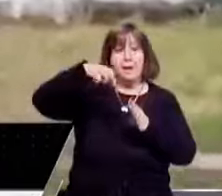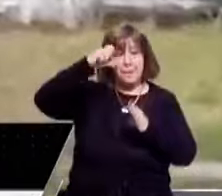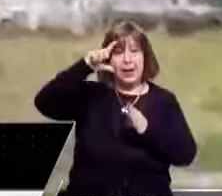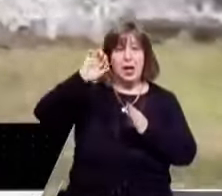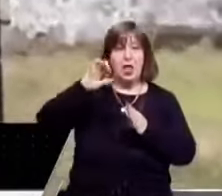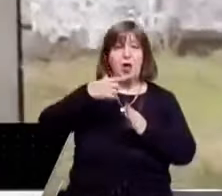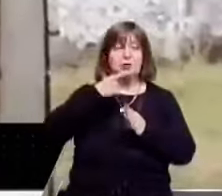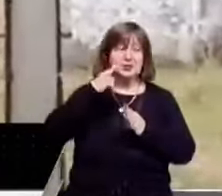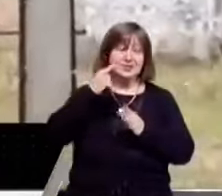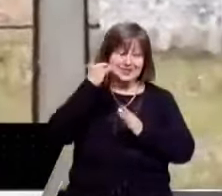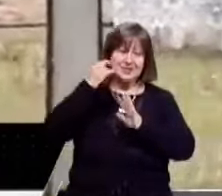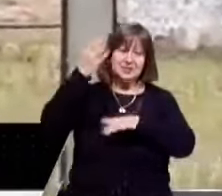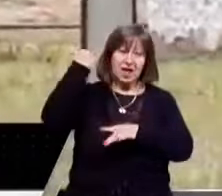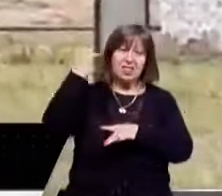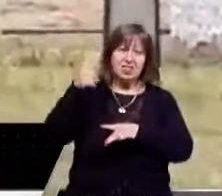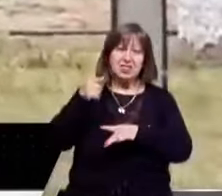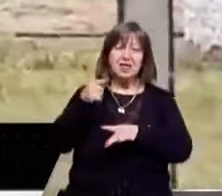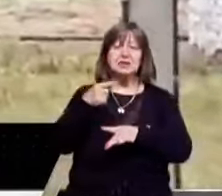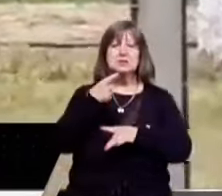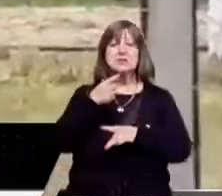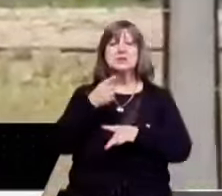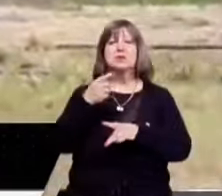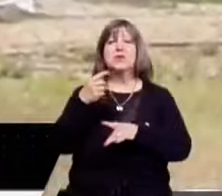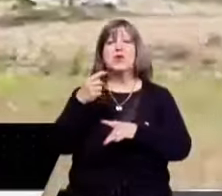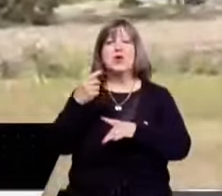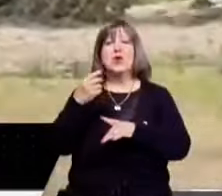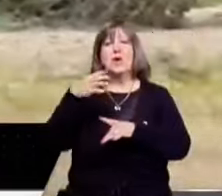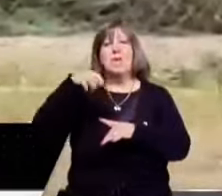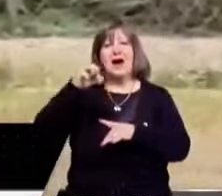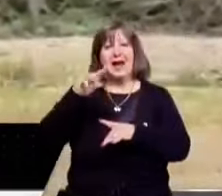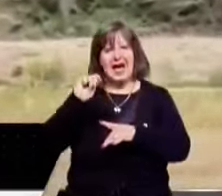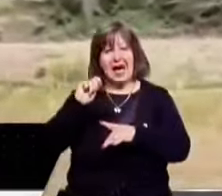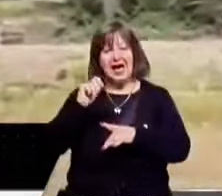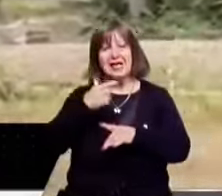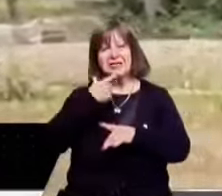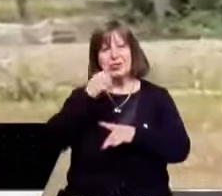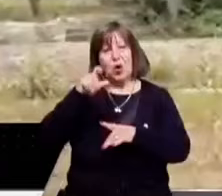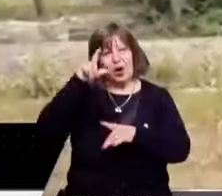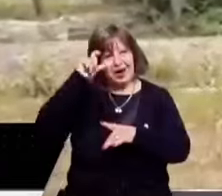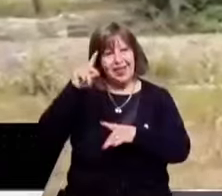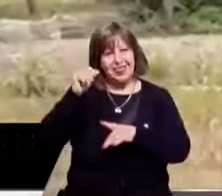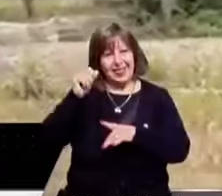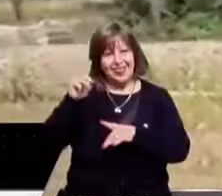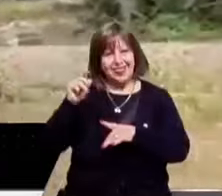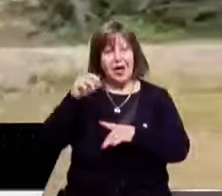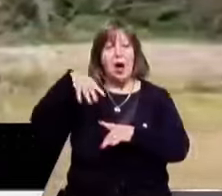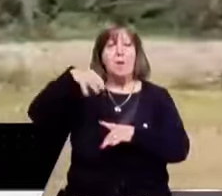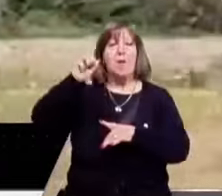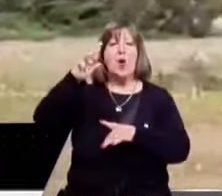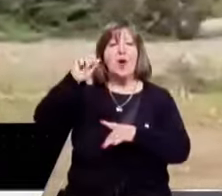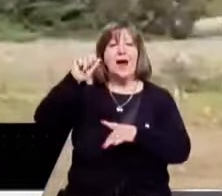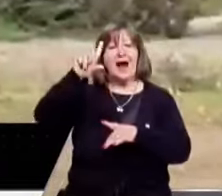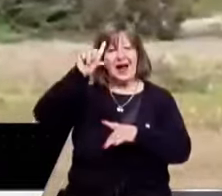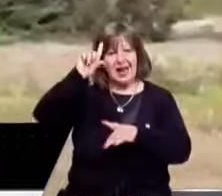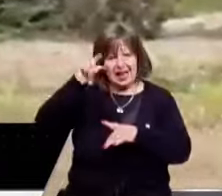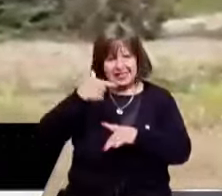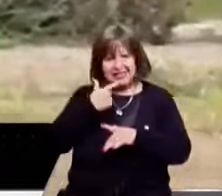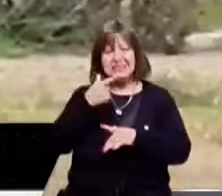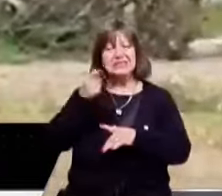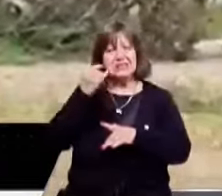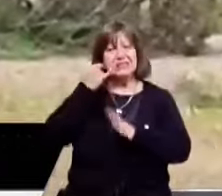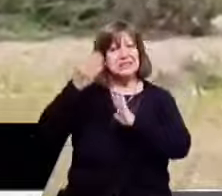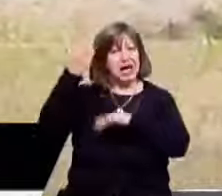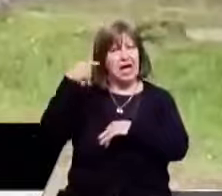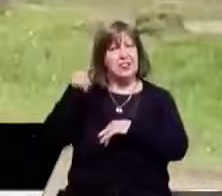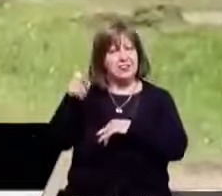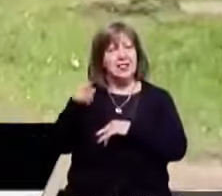hizo muy conocida, ustedes recordarán, con el caso María Soledad Morales, la hermana Marta Peloni. Ella sigue todos los